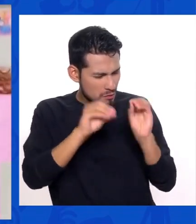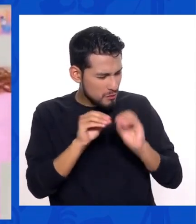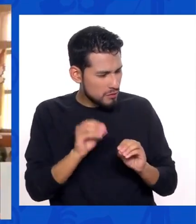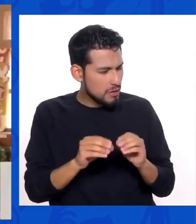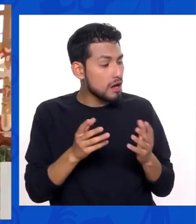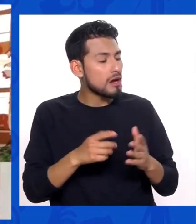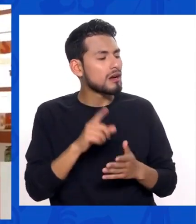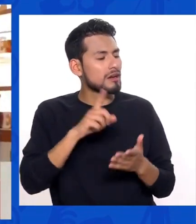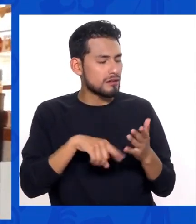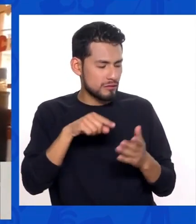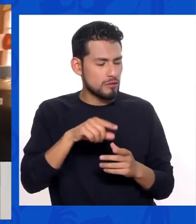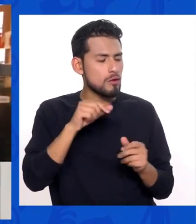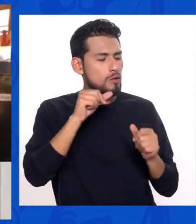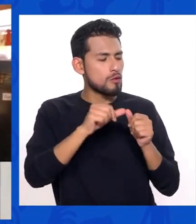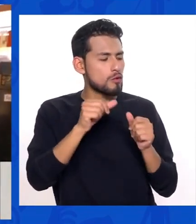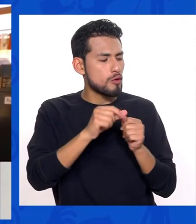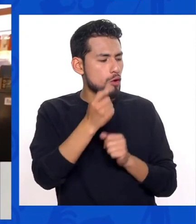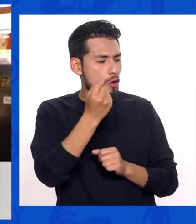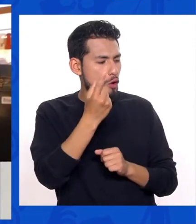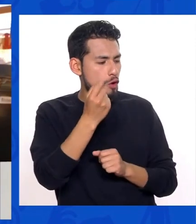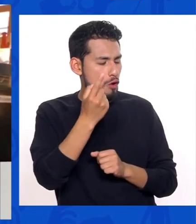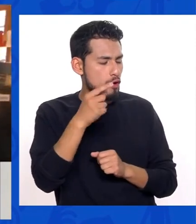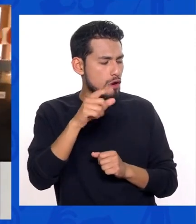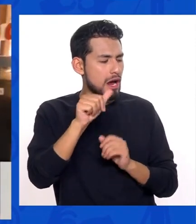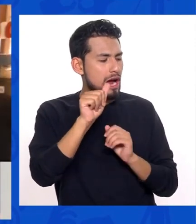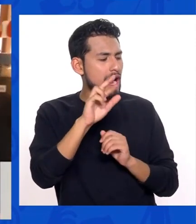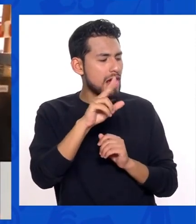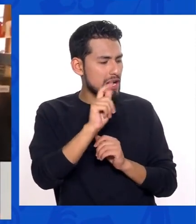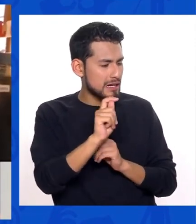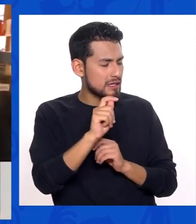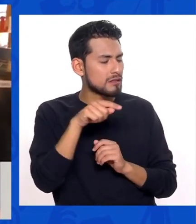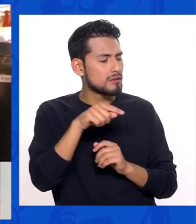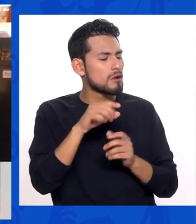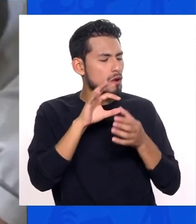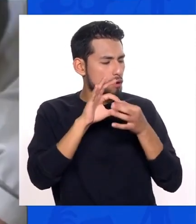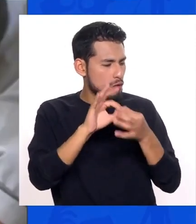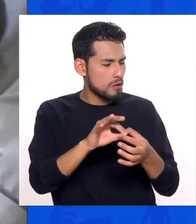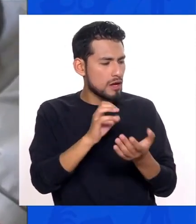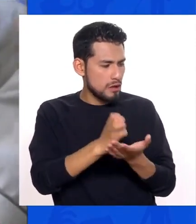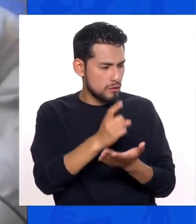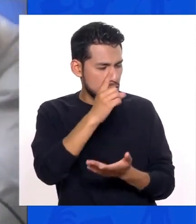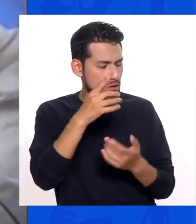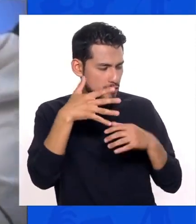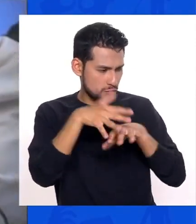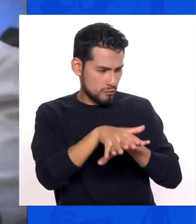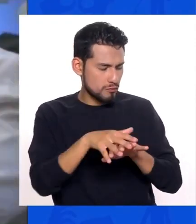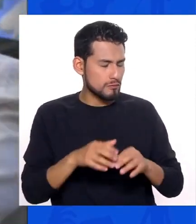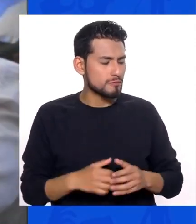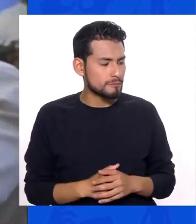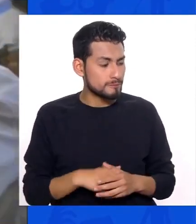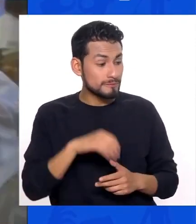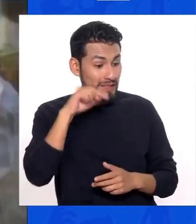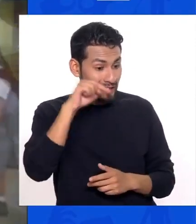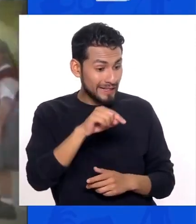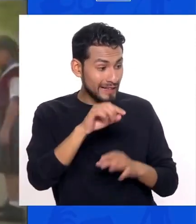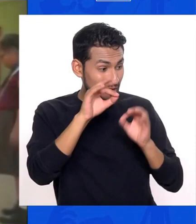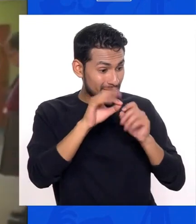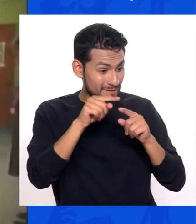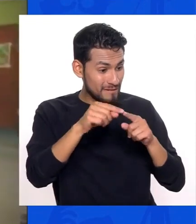básicamente están en el artículo 11, que es el artículo asignado a educación inclusiva.